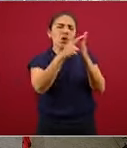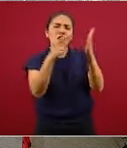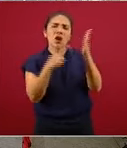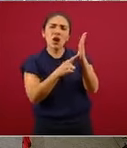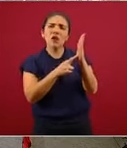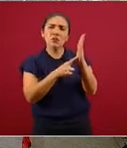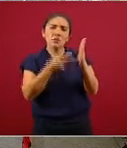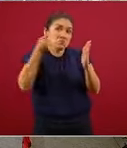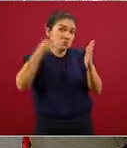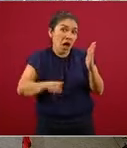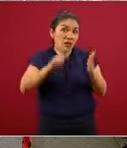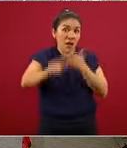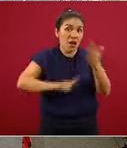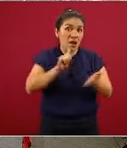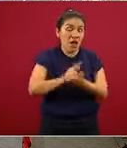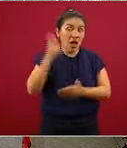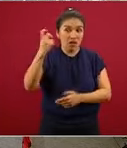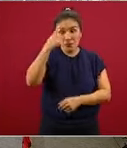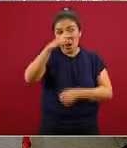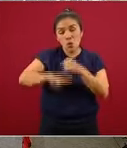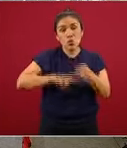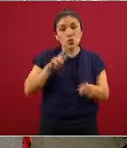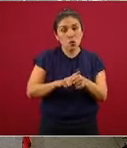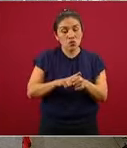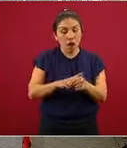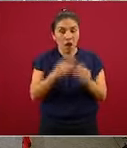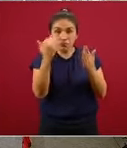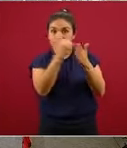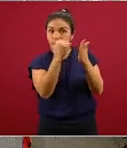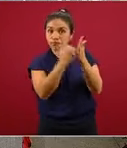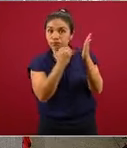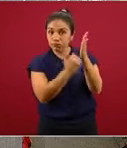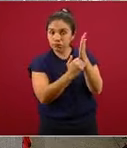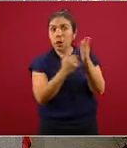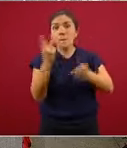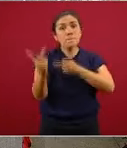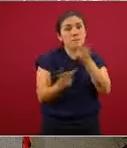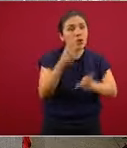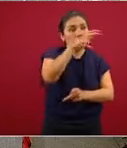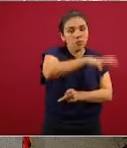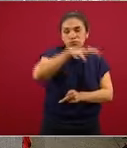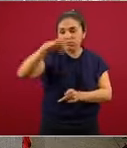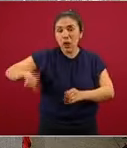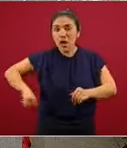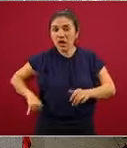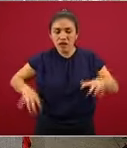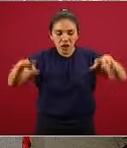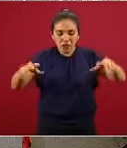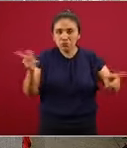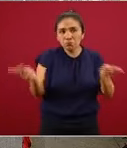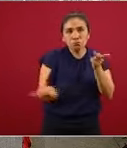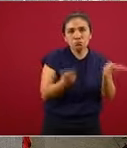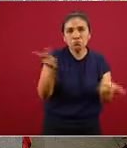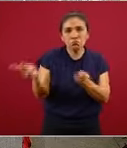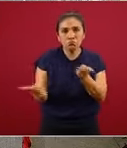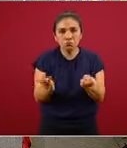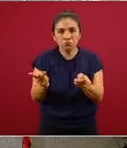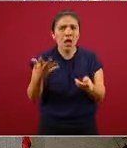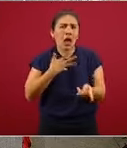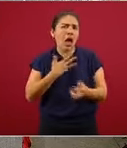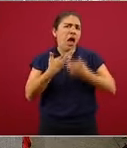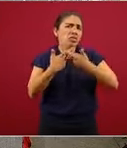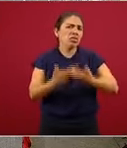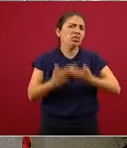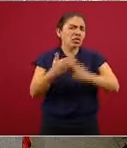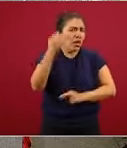que impone la ley de normalización y se consulta a las partes interesadas. Y tuvieron tiempo y oportunidad